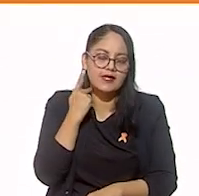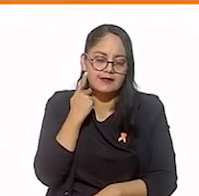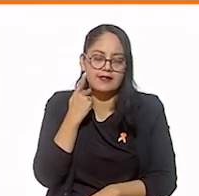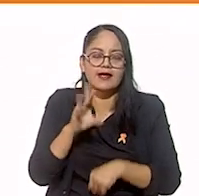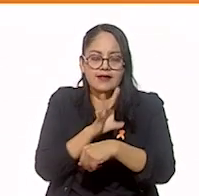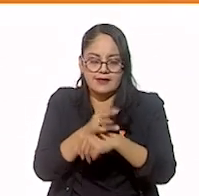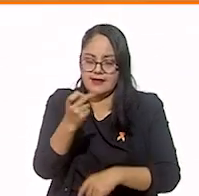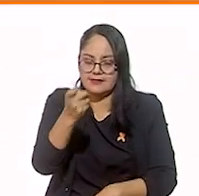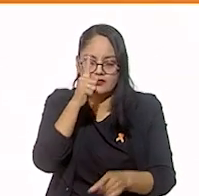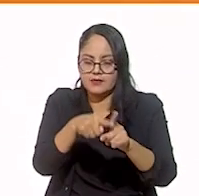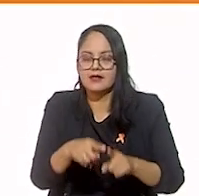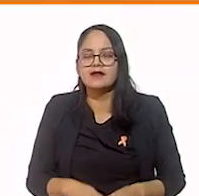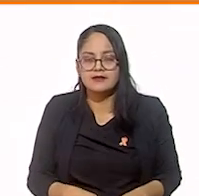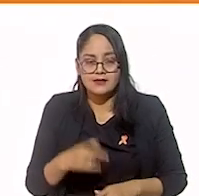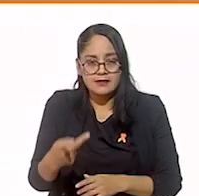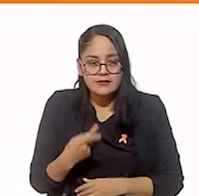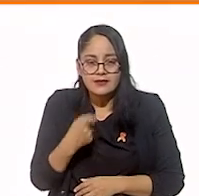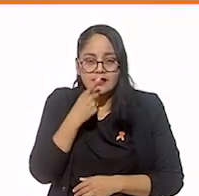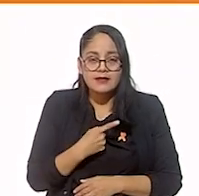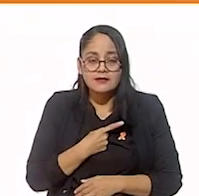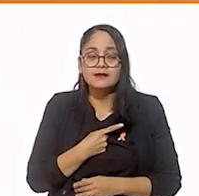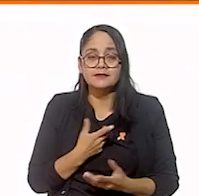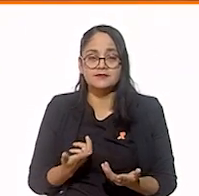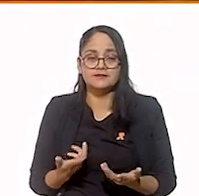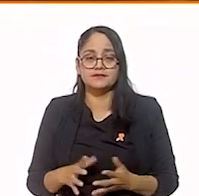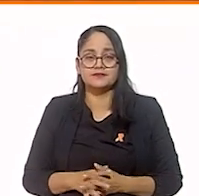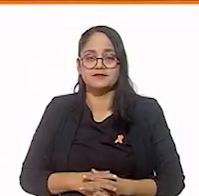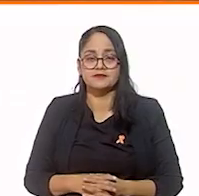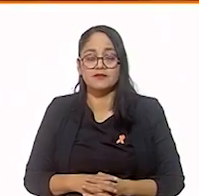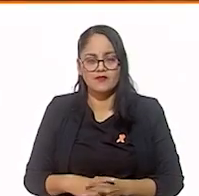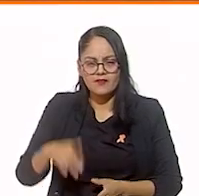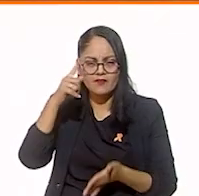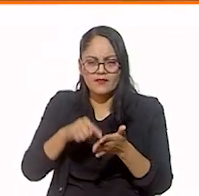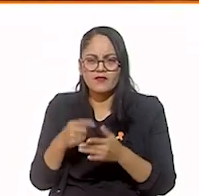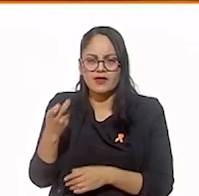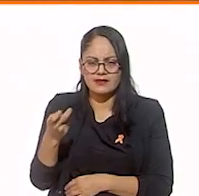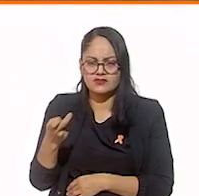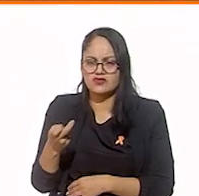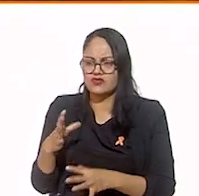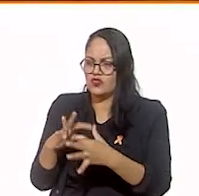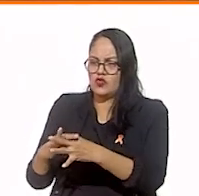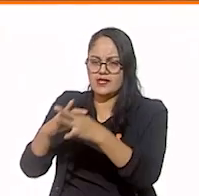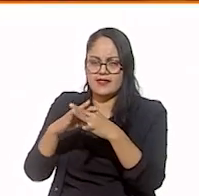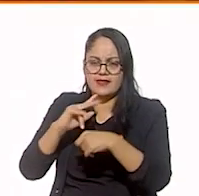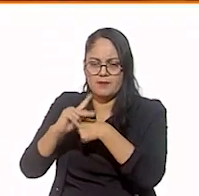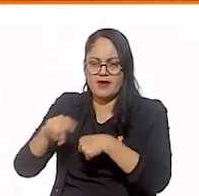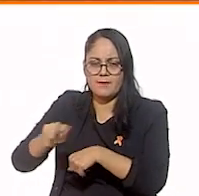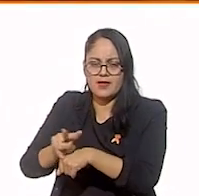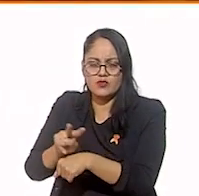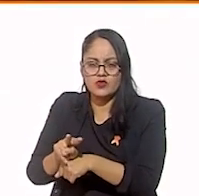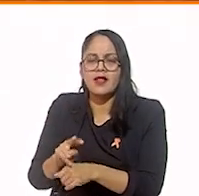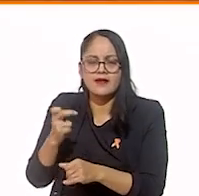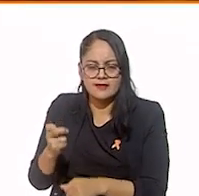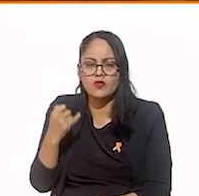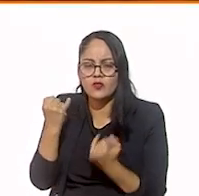Entonces yo creo que, pues, para conectar un poco con la pregunta, pues me fui un poco más por el lado geopolítico, creo que esta unidad nacional ha sido muy importante, y evidentemente la perspectiva del país,